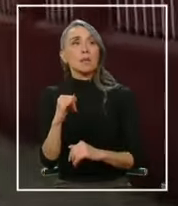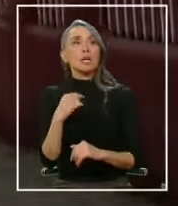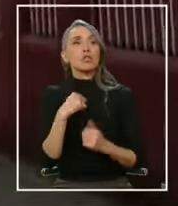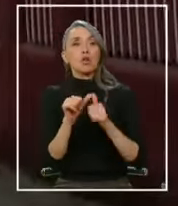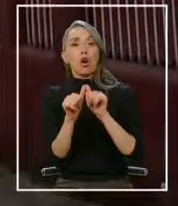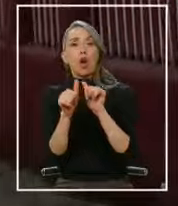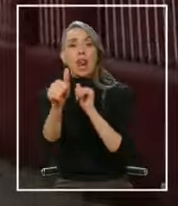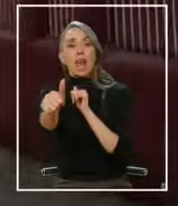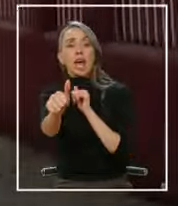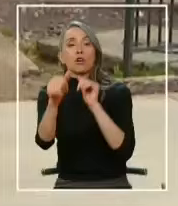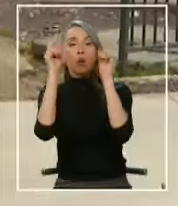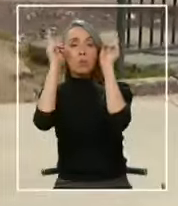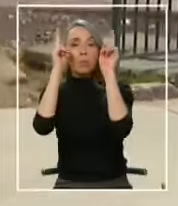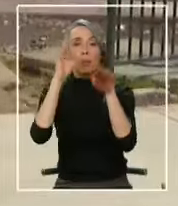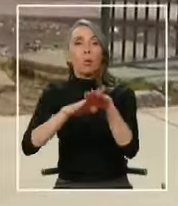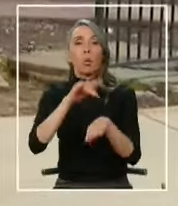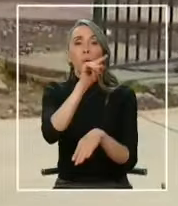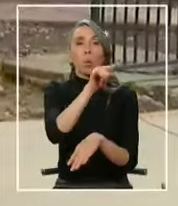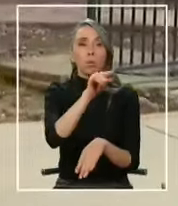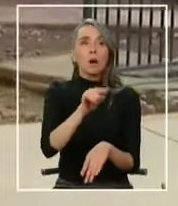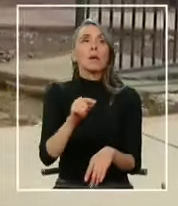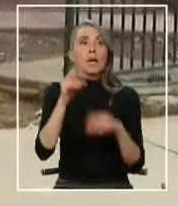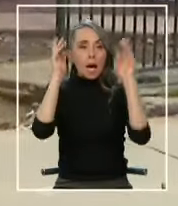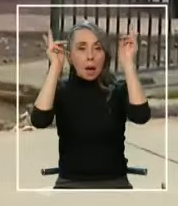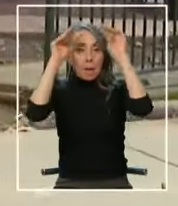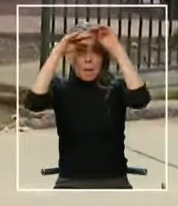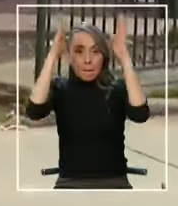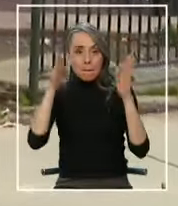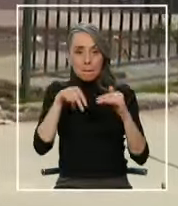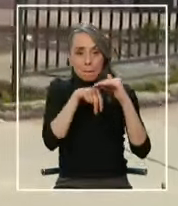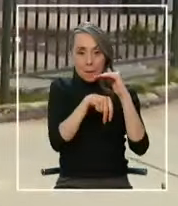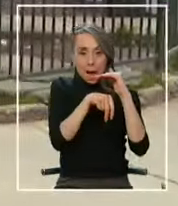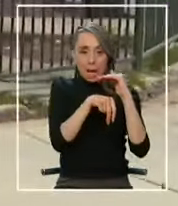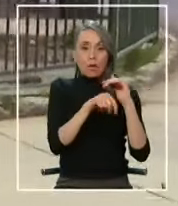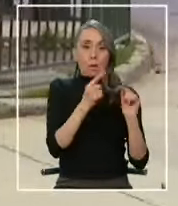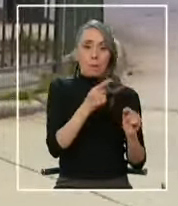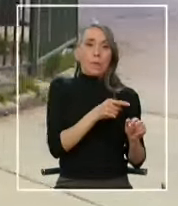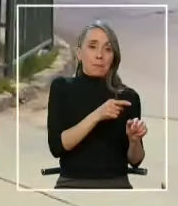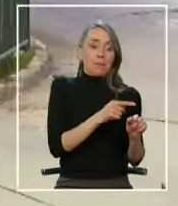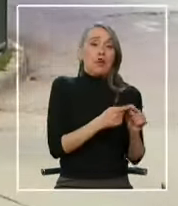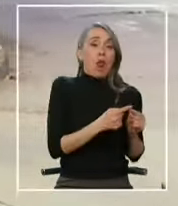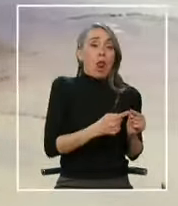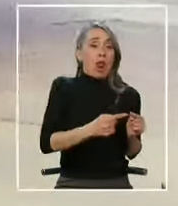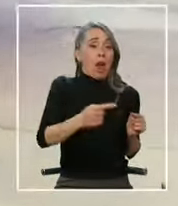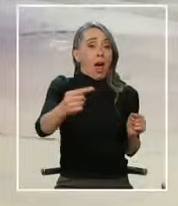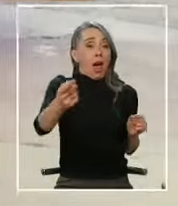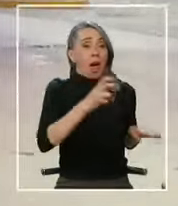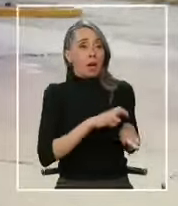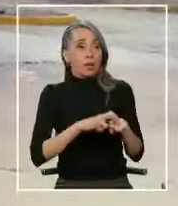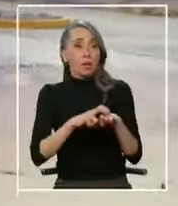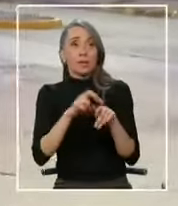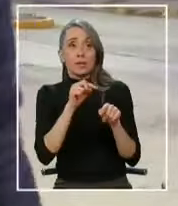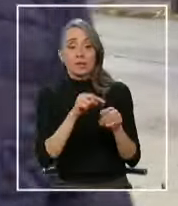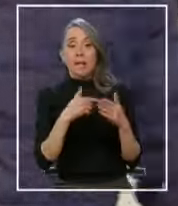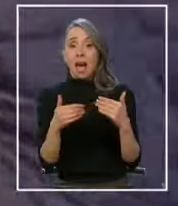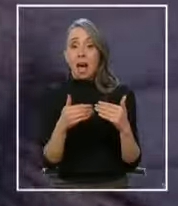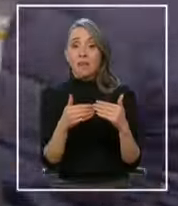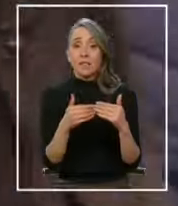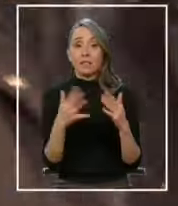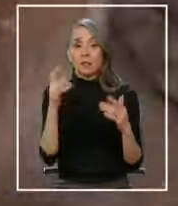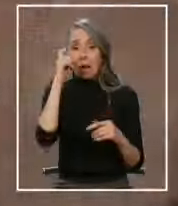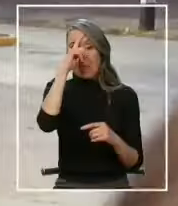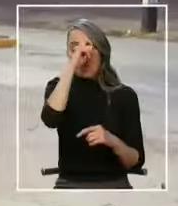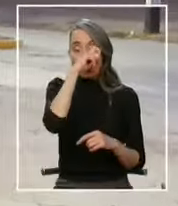está más lejos por la locomoción. Y llegamos al paradero, la primera parte de un largo recorrido. Hay días en que este trayecto se hace mucho